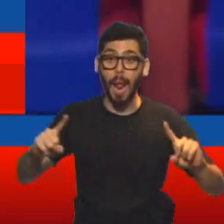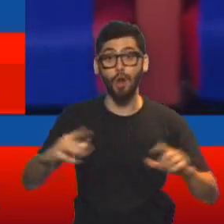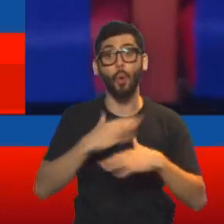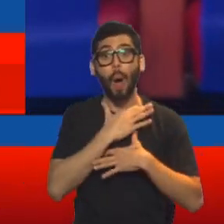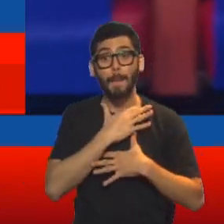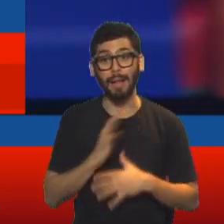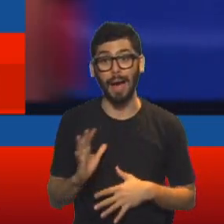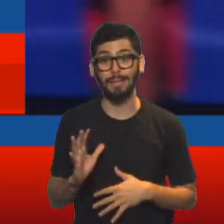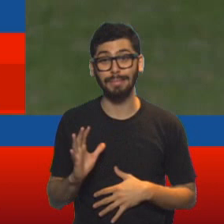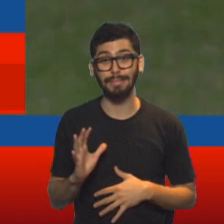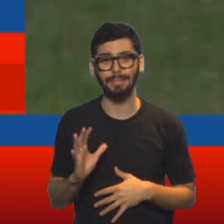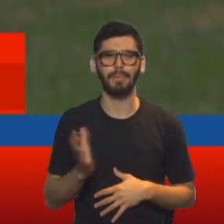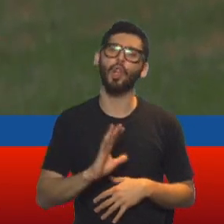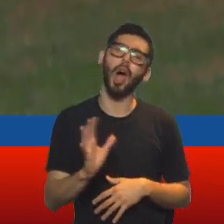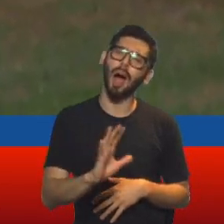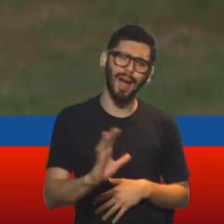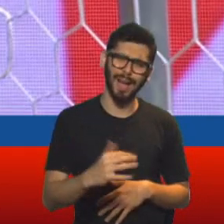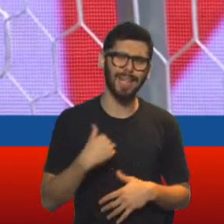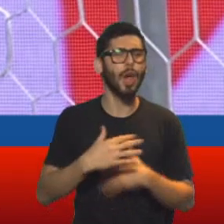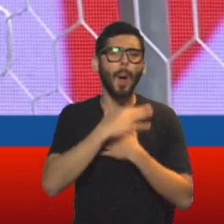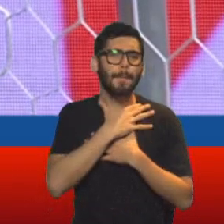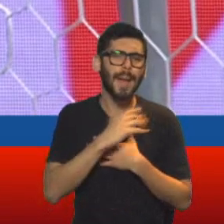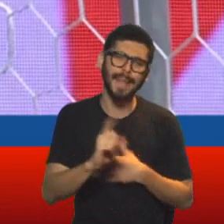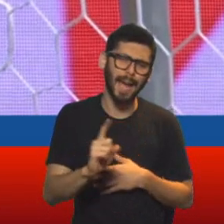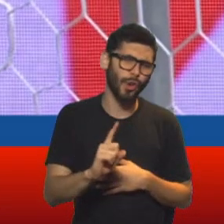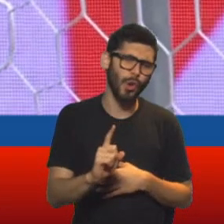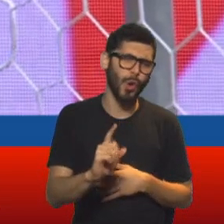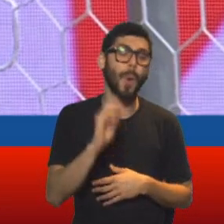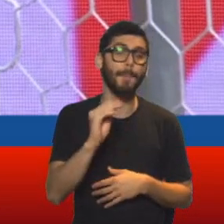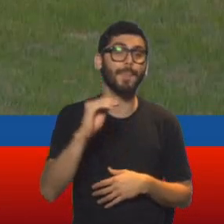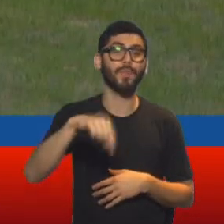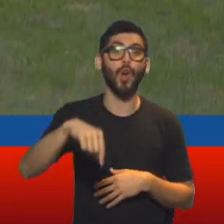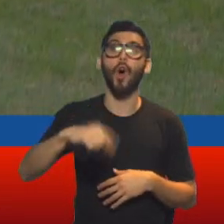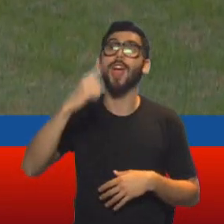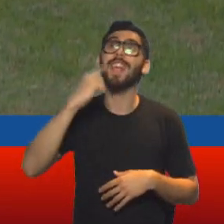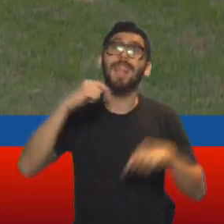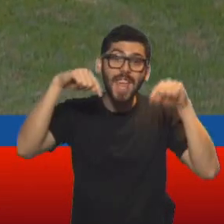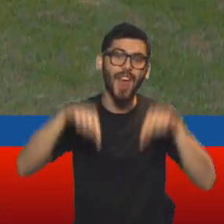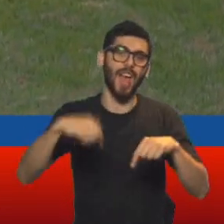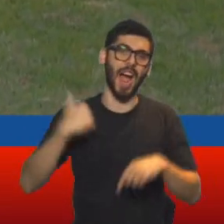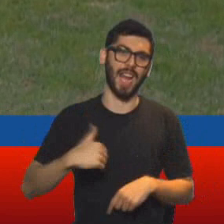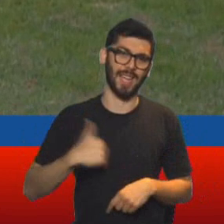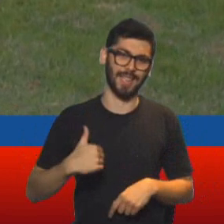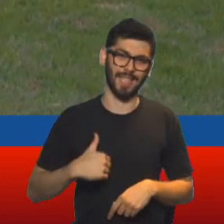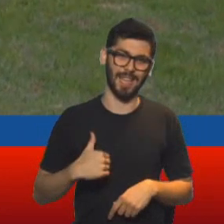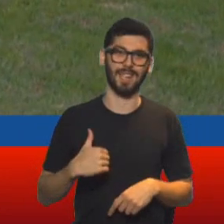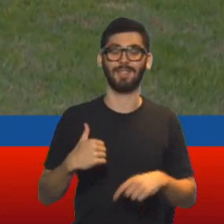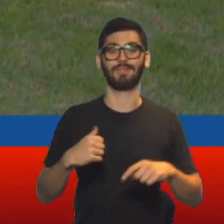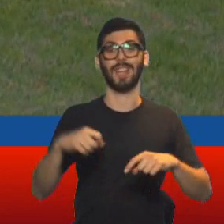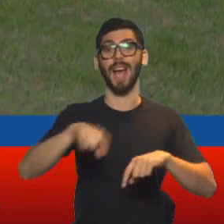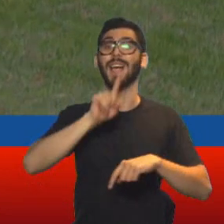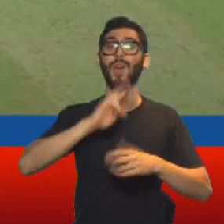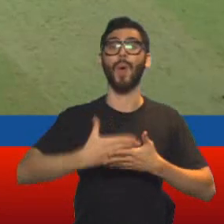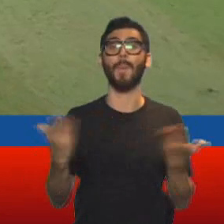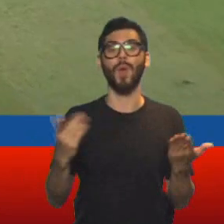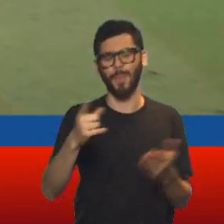vemos el partido. No nos van a matar porque es un día de la Argentina, juega la Argentina por la televisión